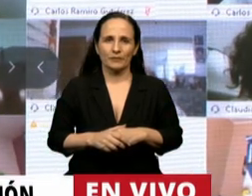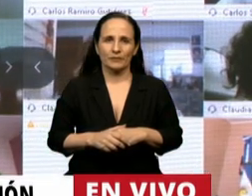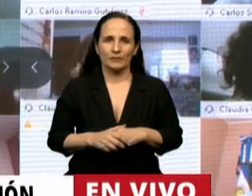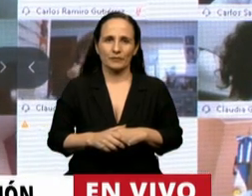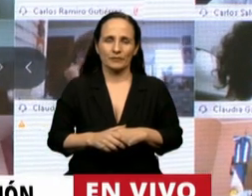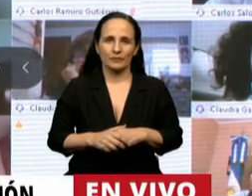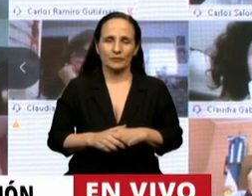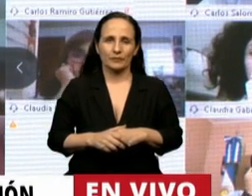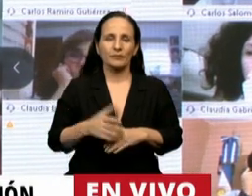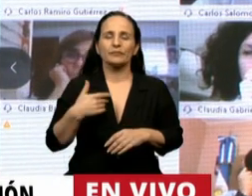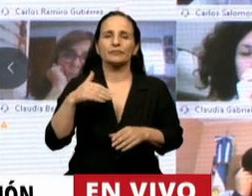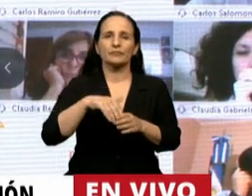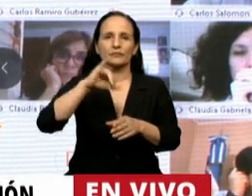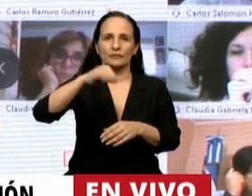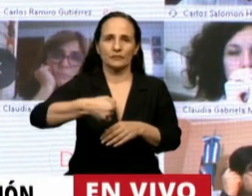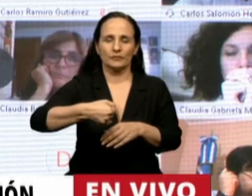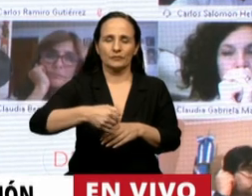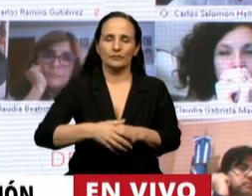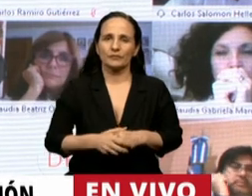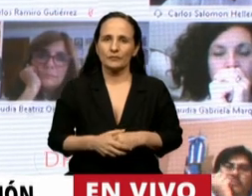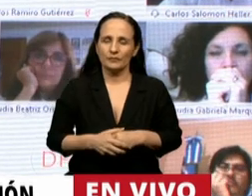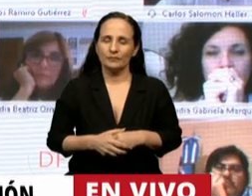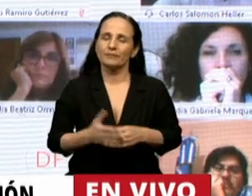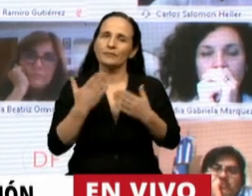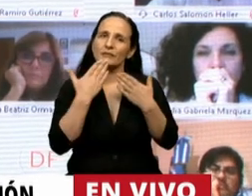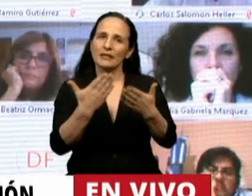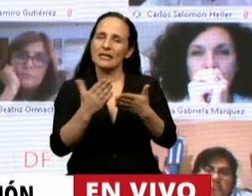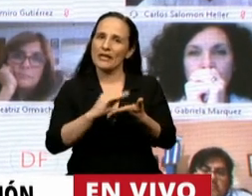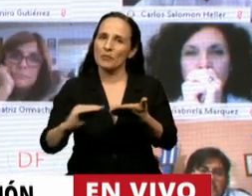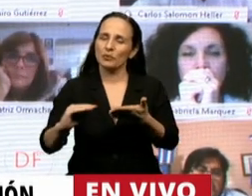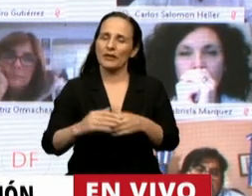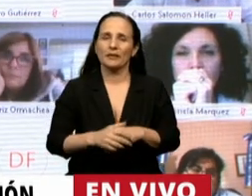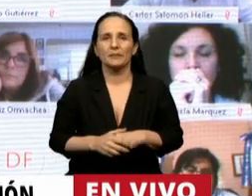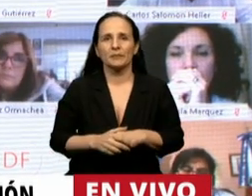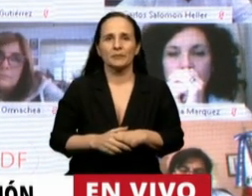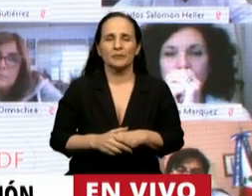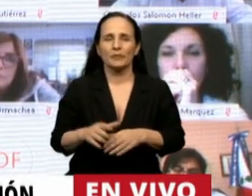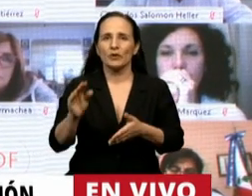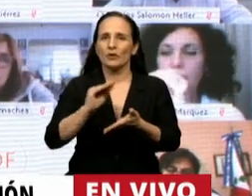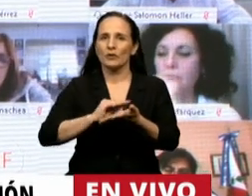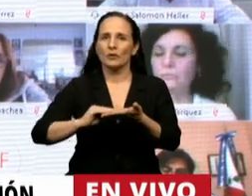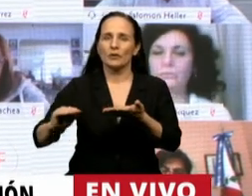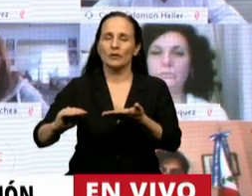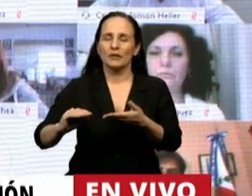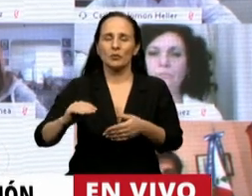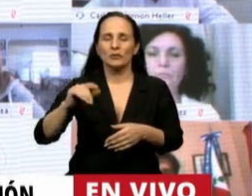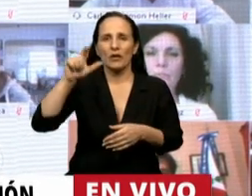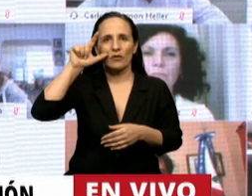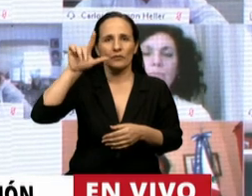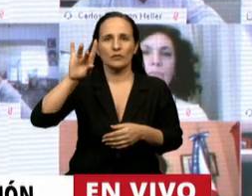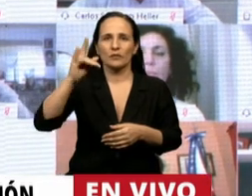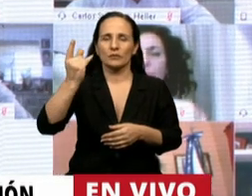vilia afirmativo presidente Gracias diputada diputado Eduardo vali